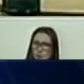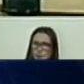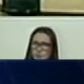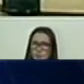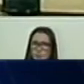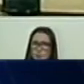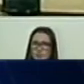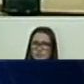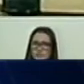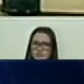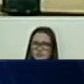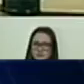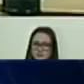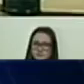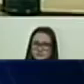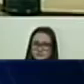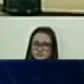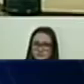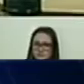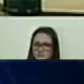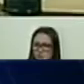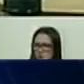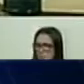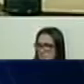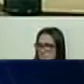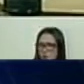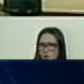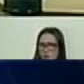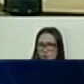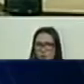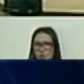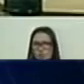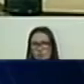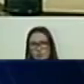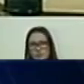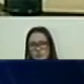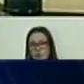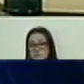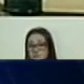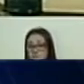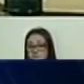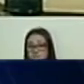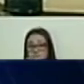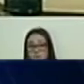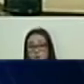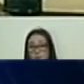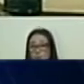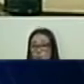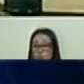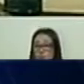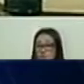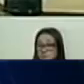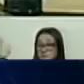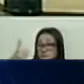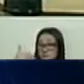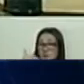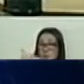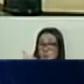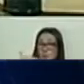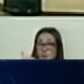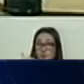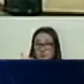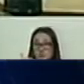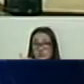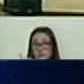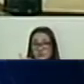para terminar como esclavos, como súbditos de un nuevo imperio. Esa indignación la